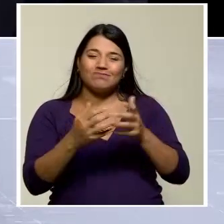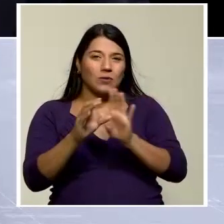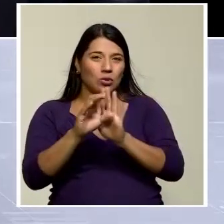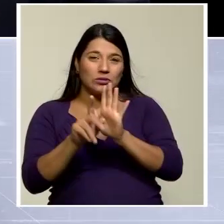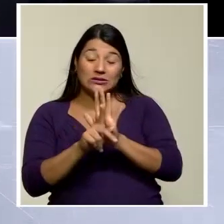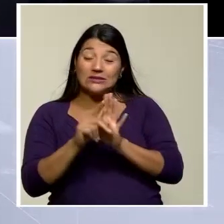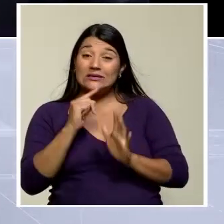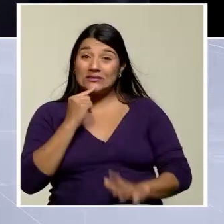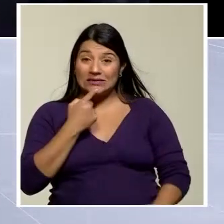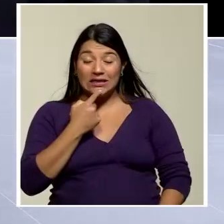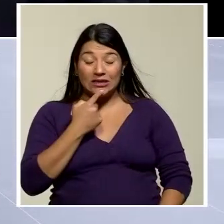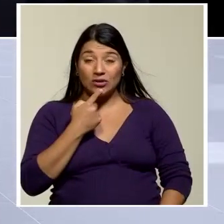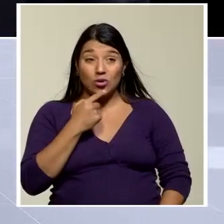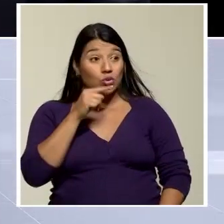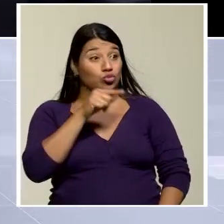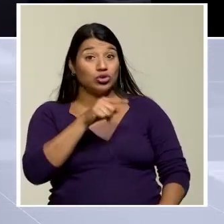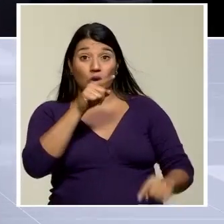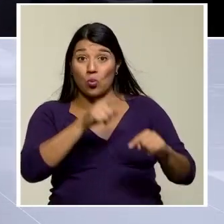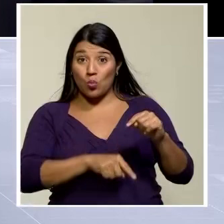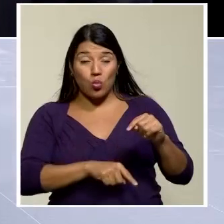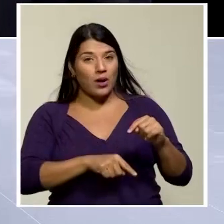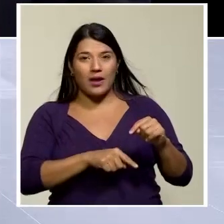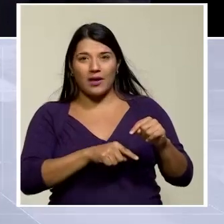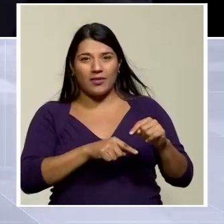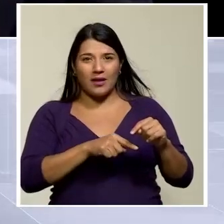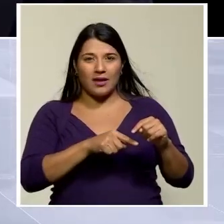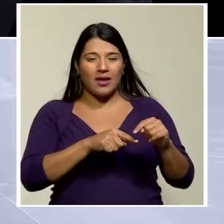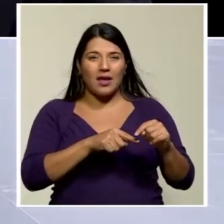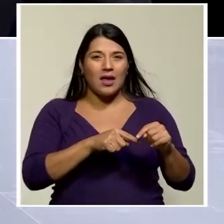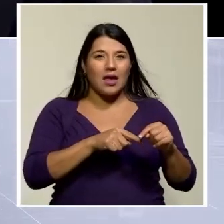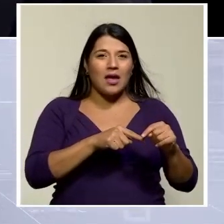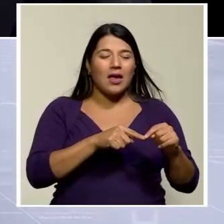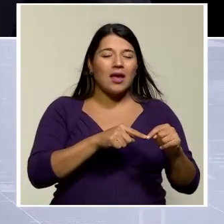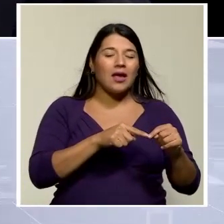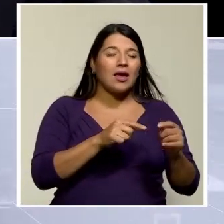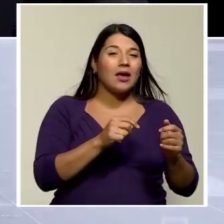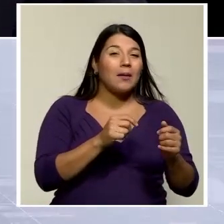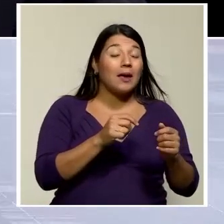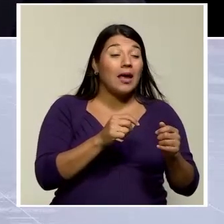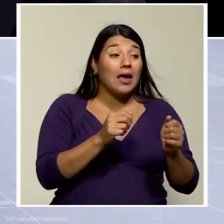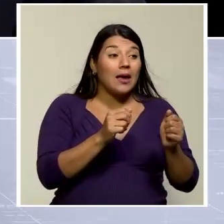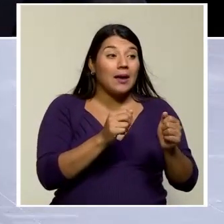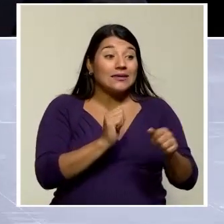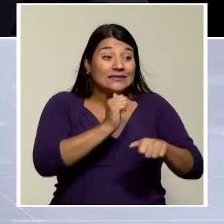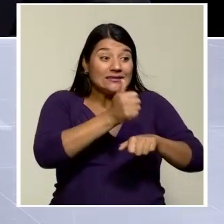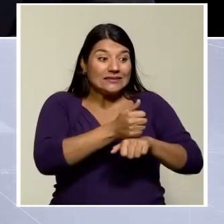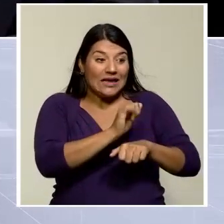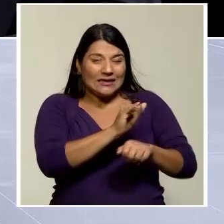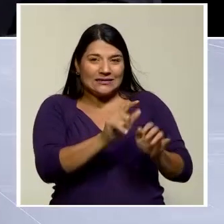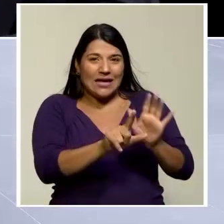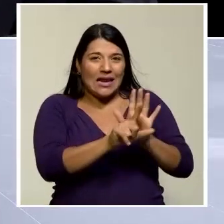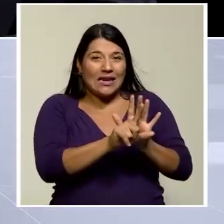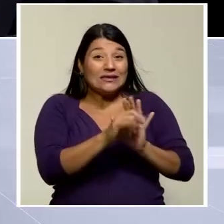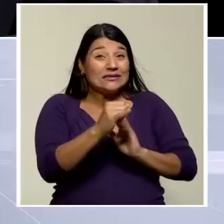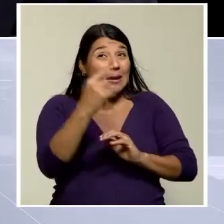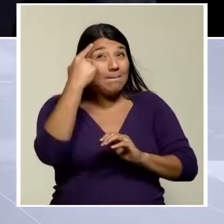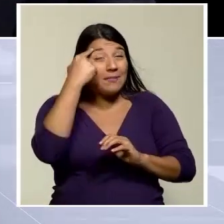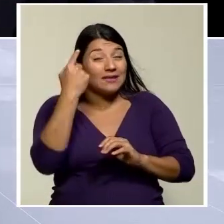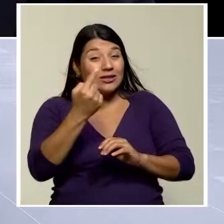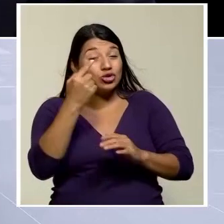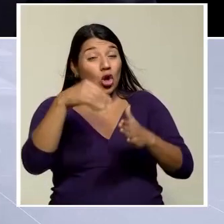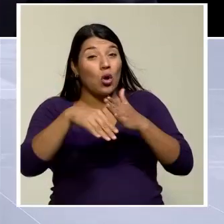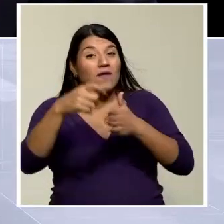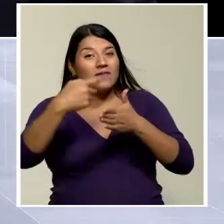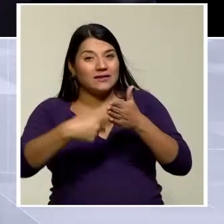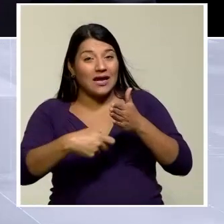graves. No podés legislar sobre algo tan importante pensando únicamente en la cuestión fiscal. Una ley de empleo